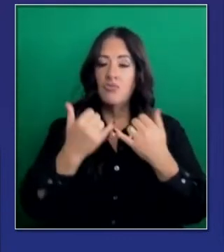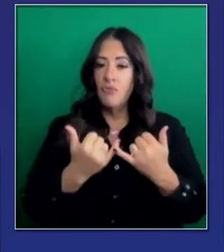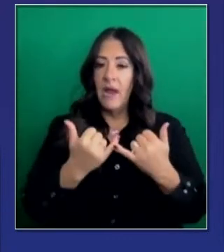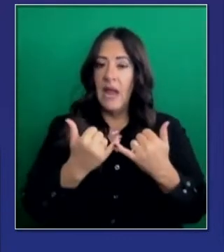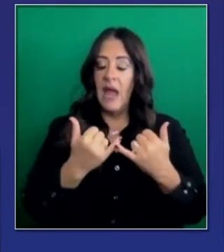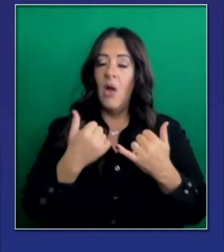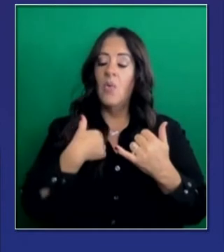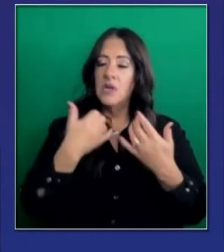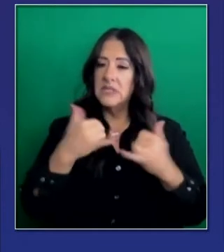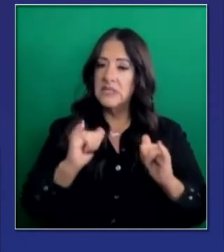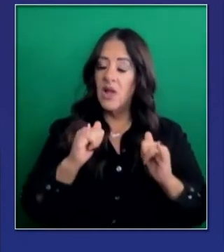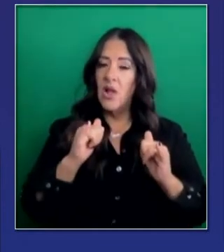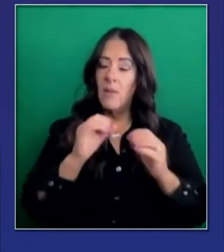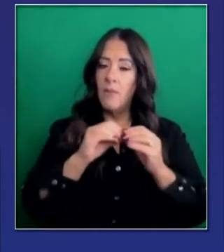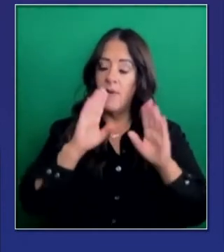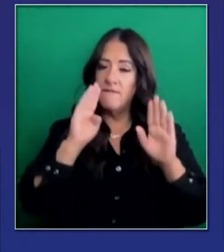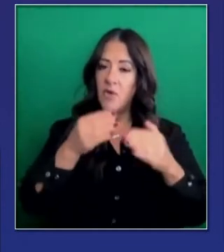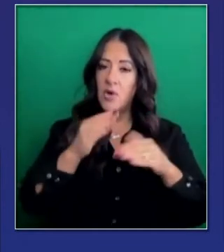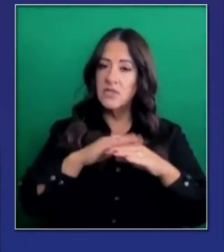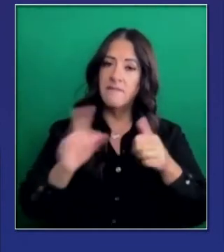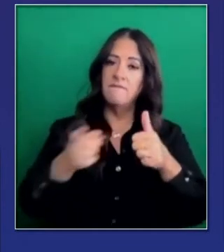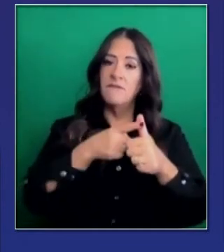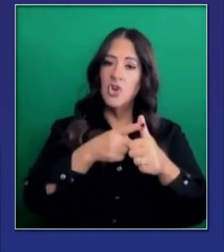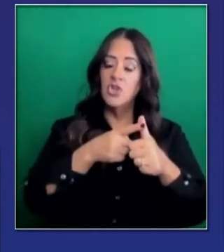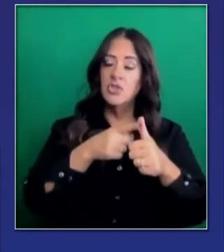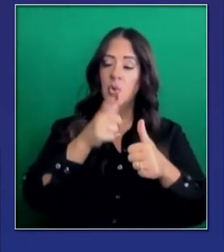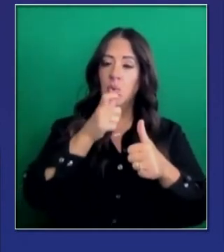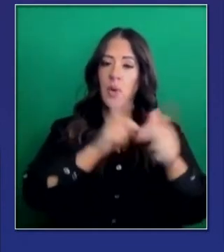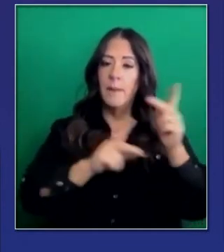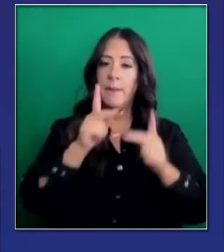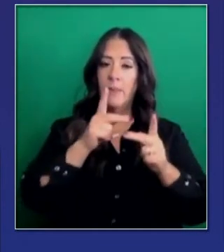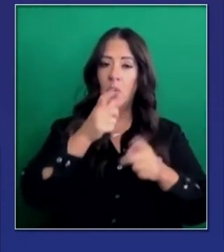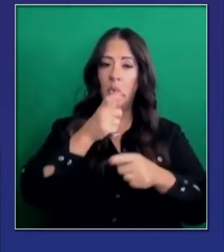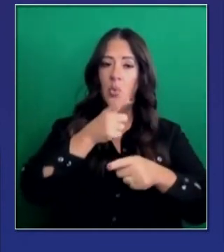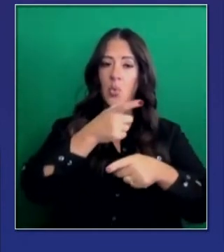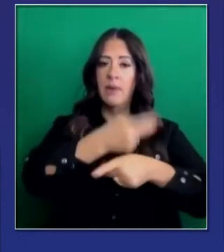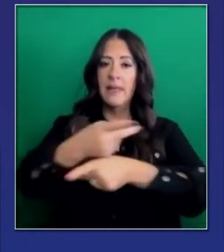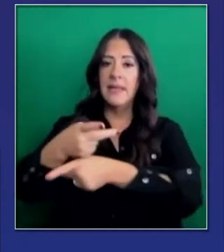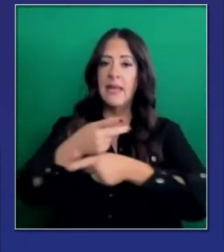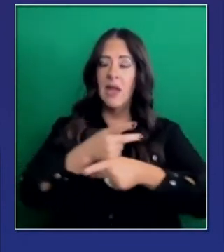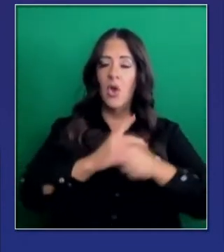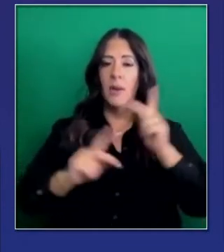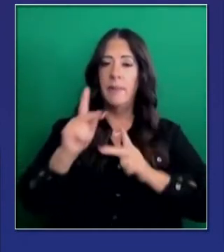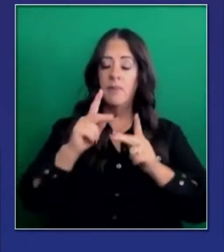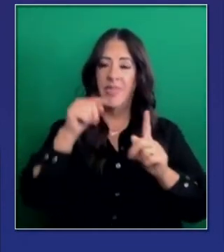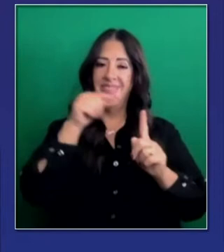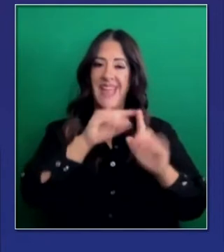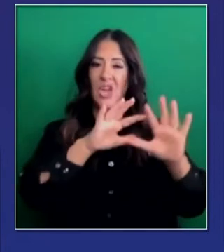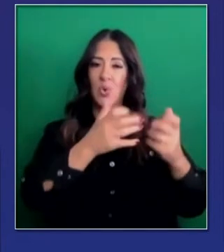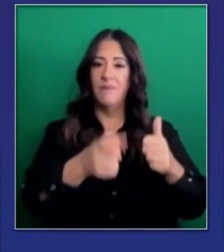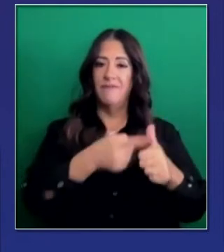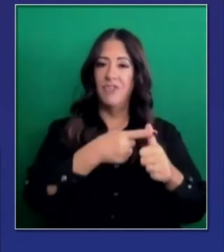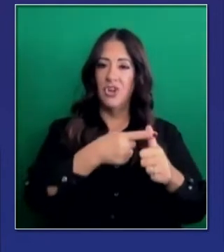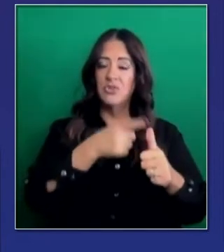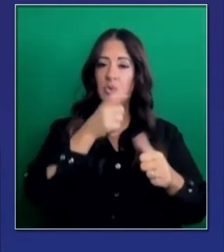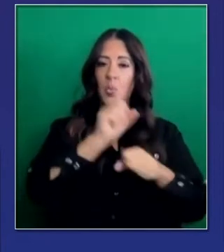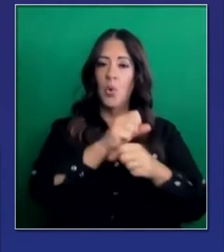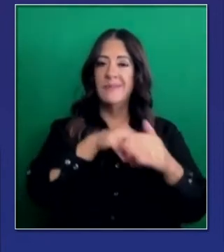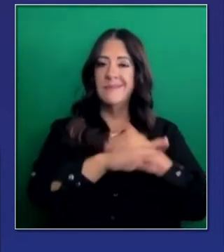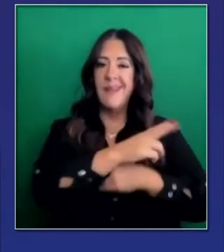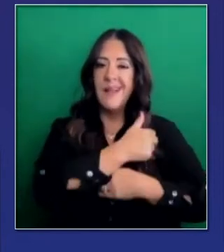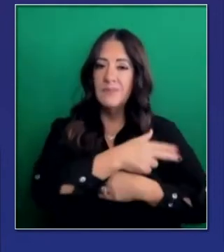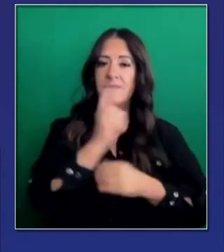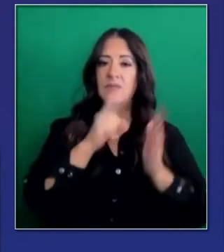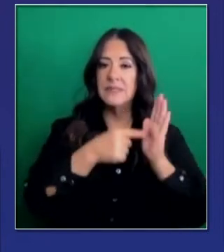trabajadores de salud las personas de primera línea y queremos vaccine a vacunar a los vacunadores y tan ellos esas son las